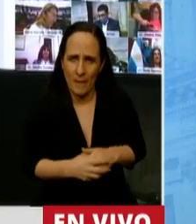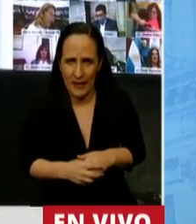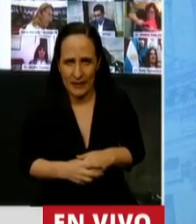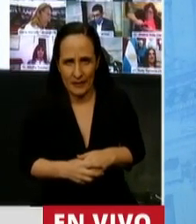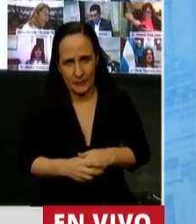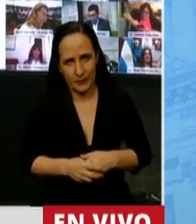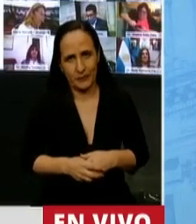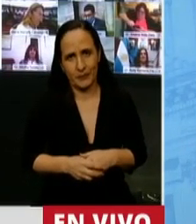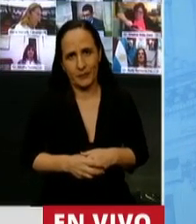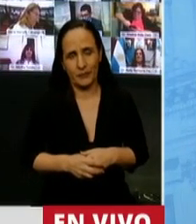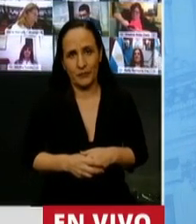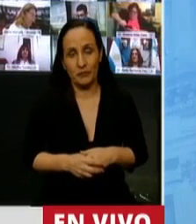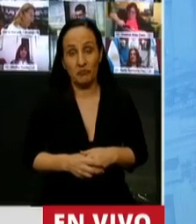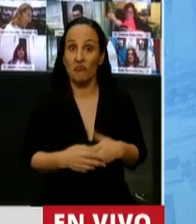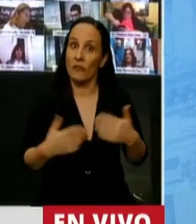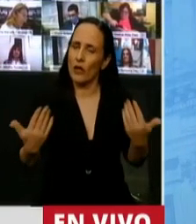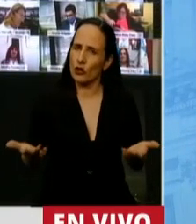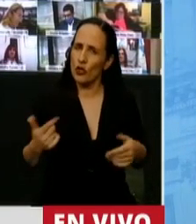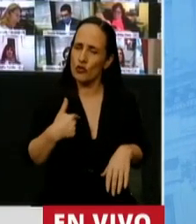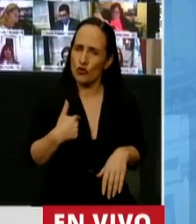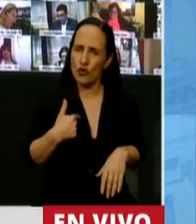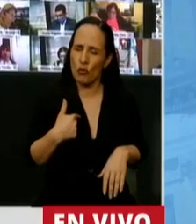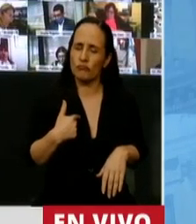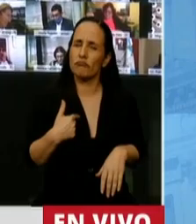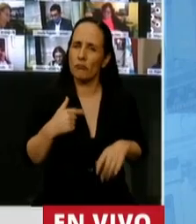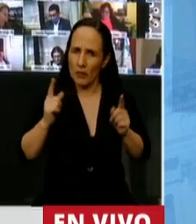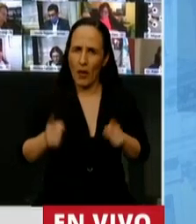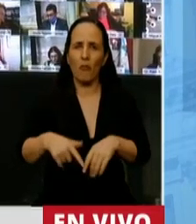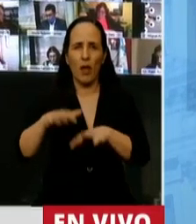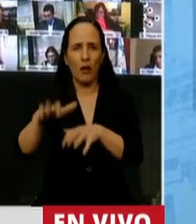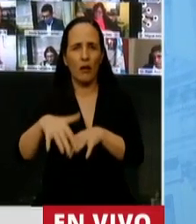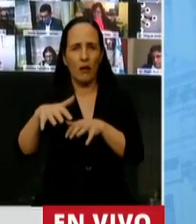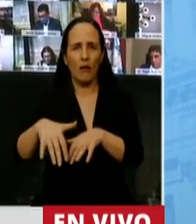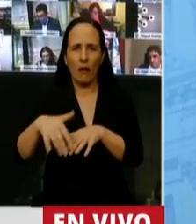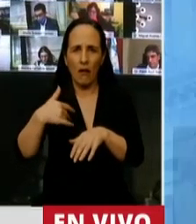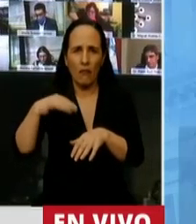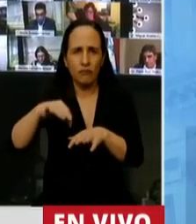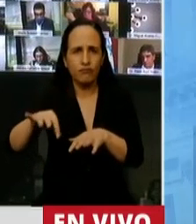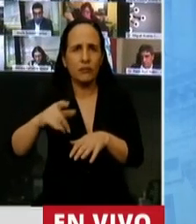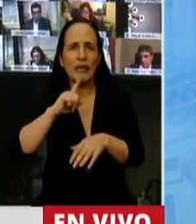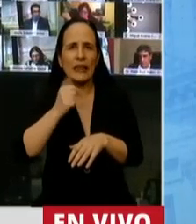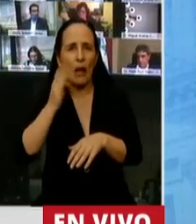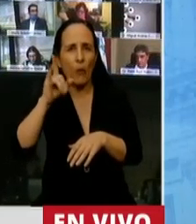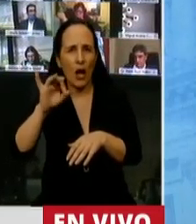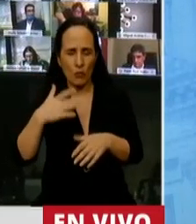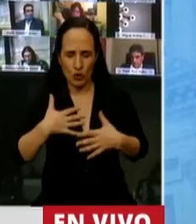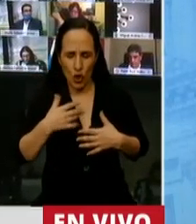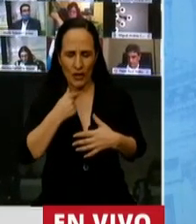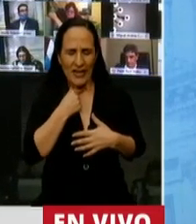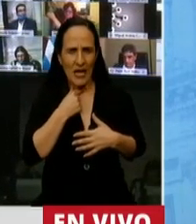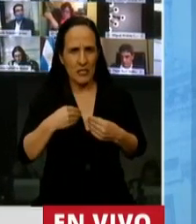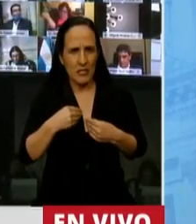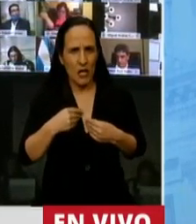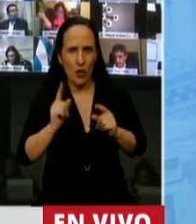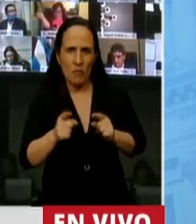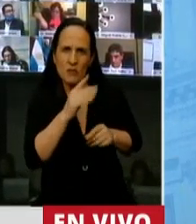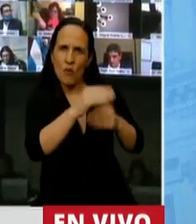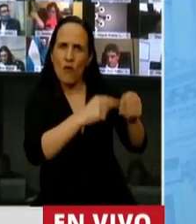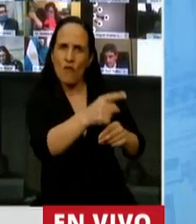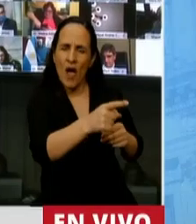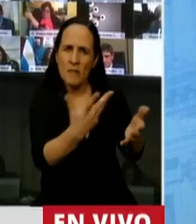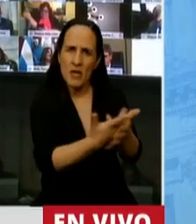Y entonces yo también empecé a plantar tabaco, porque yo quería sentir en carne propia, señor presidente, el sufrimiento que tiene una